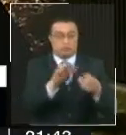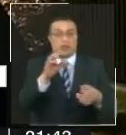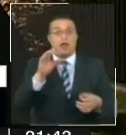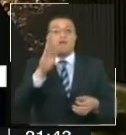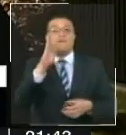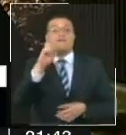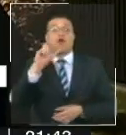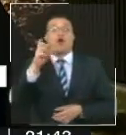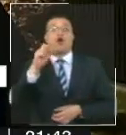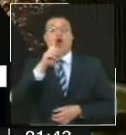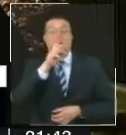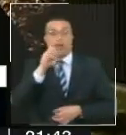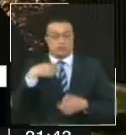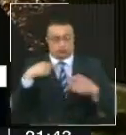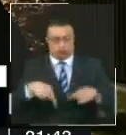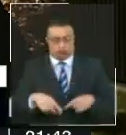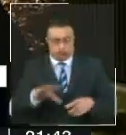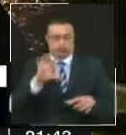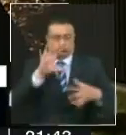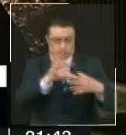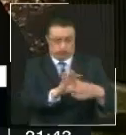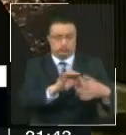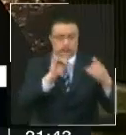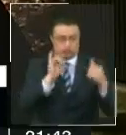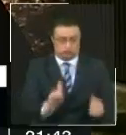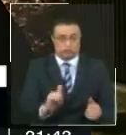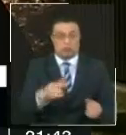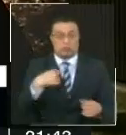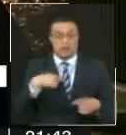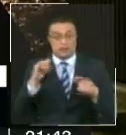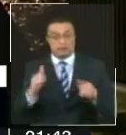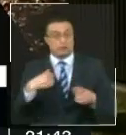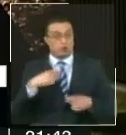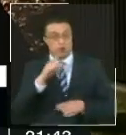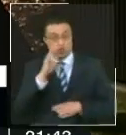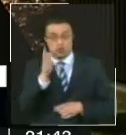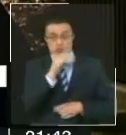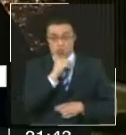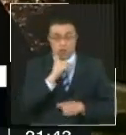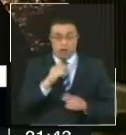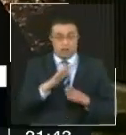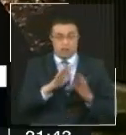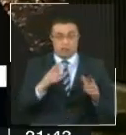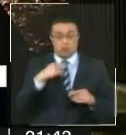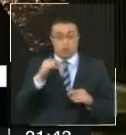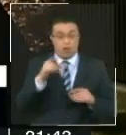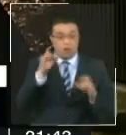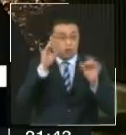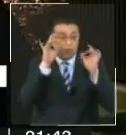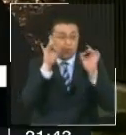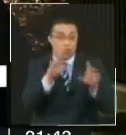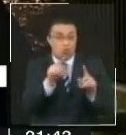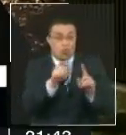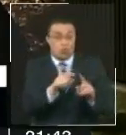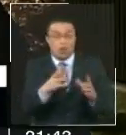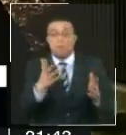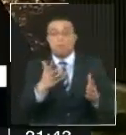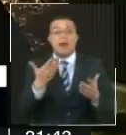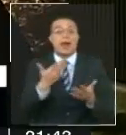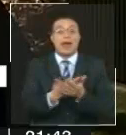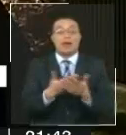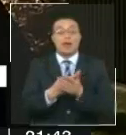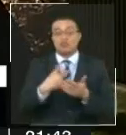a carta cabal hoy lo es y si hoy lo es no tiene ningún sentido que lo seamos exclusivamente para